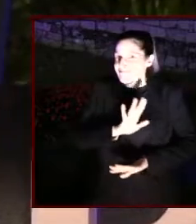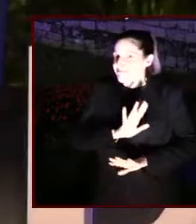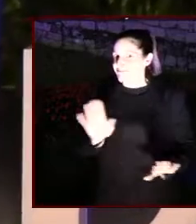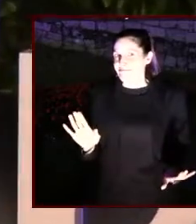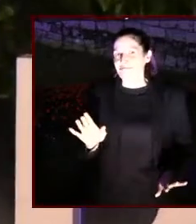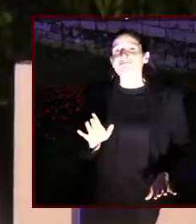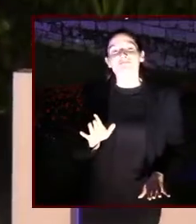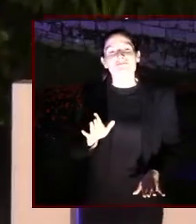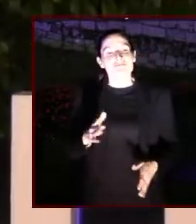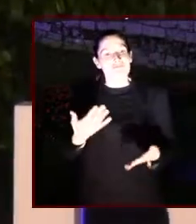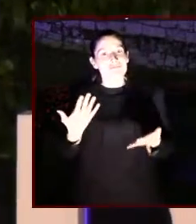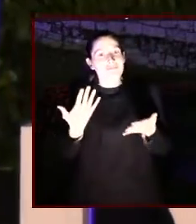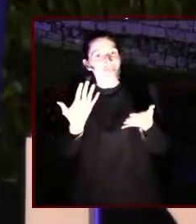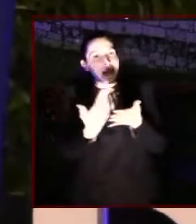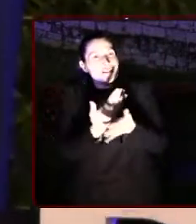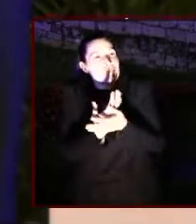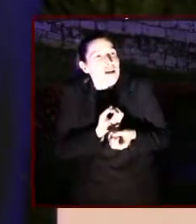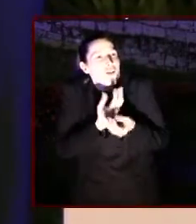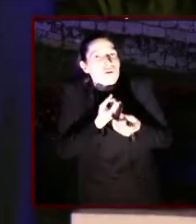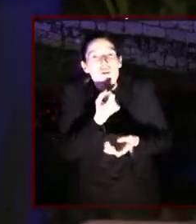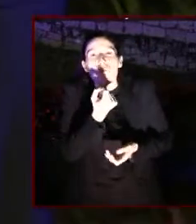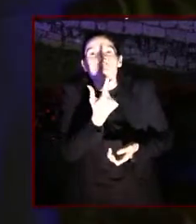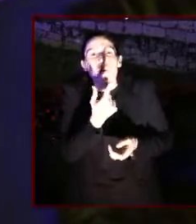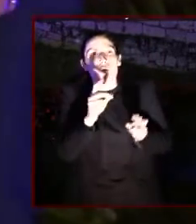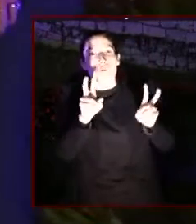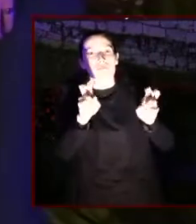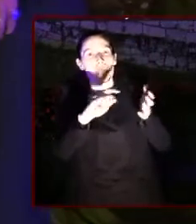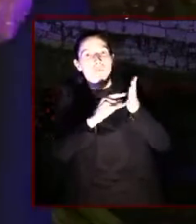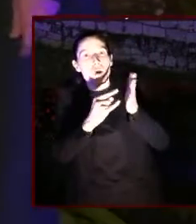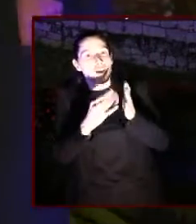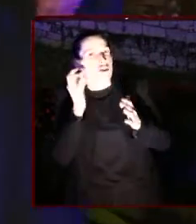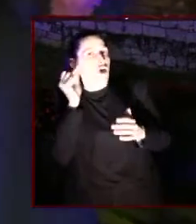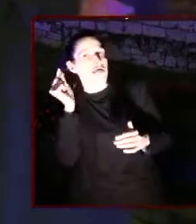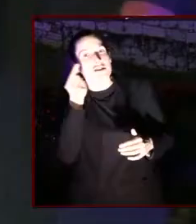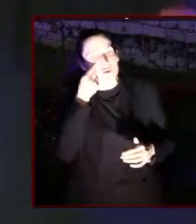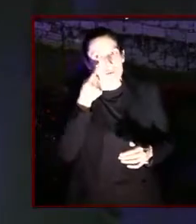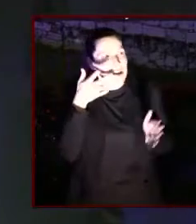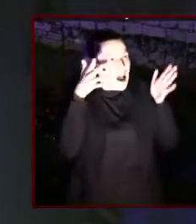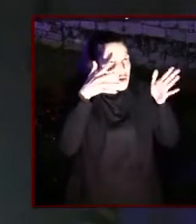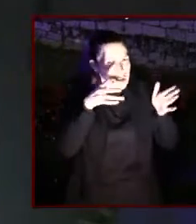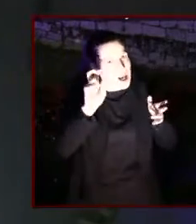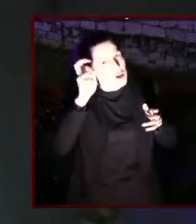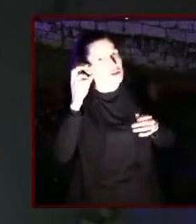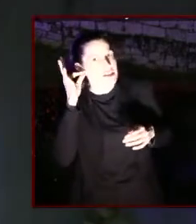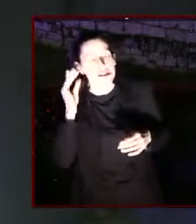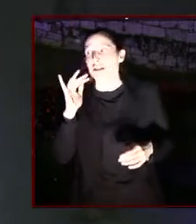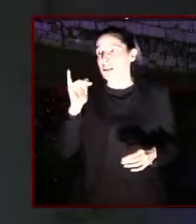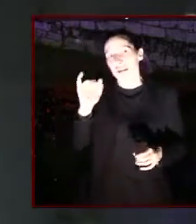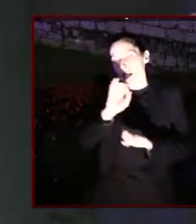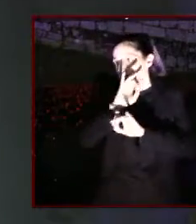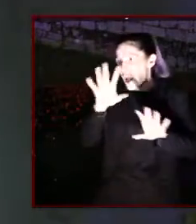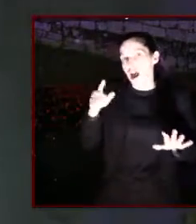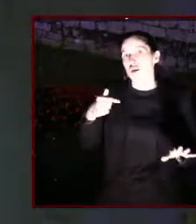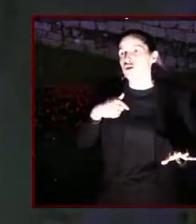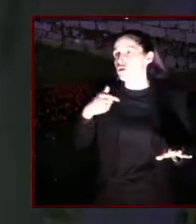Bueno, ¿qué nos podrías contar de Descubreas? ¿Recomendaríalo a otras rapazas? Sí, mi mamá, muchísimo. Yo entré ya con la